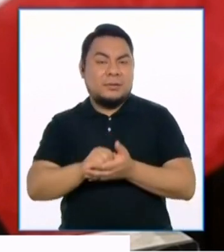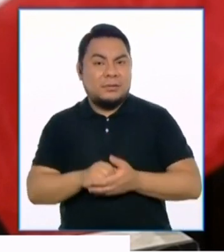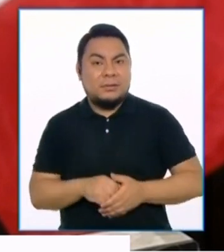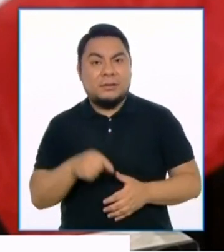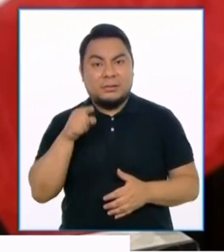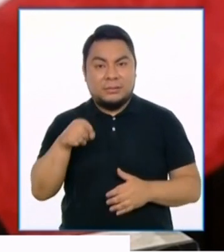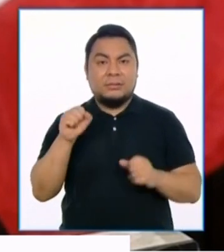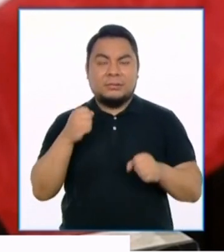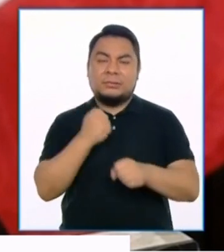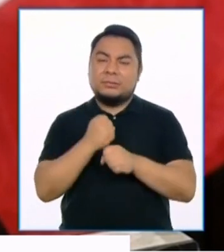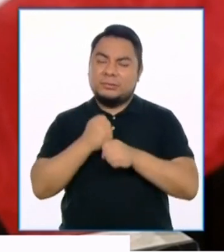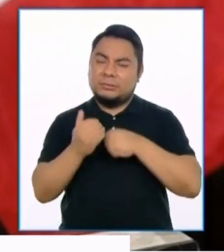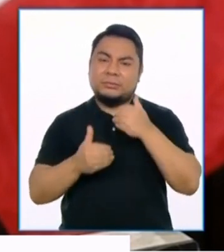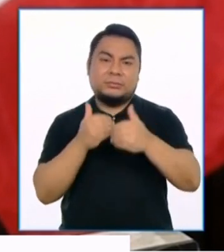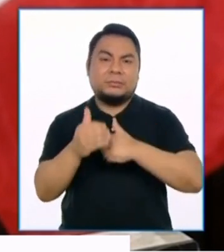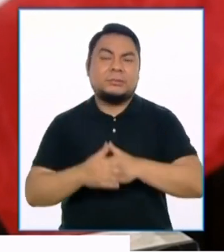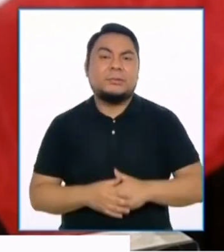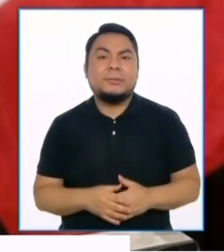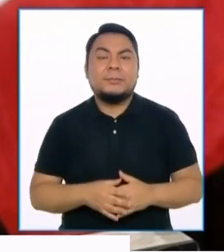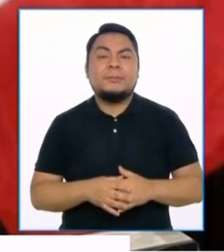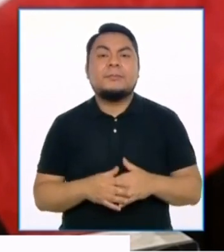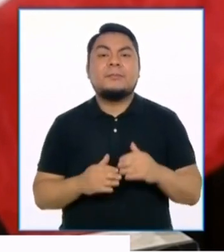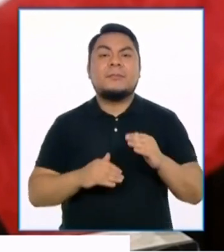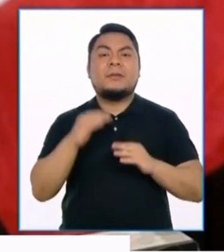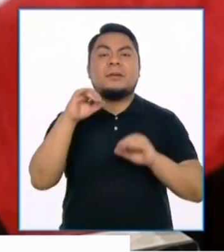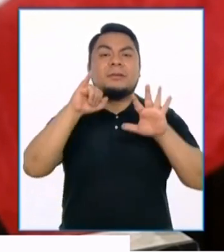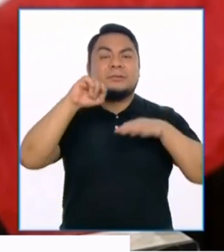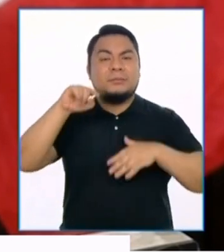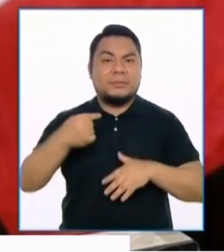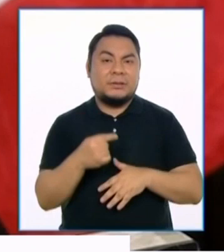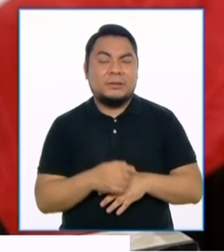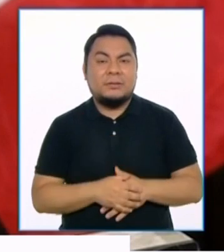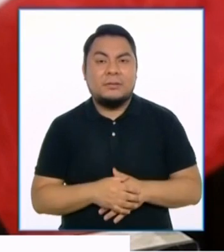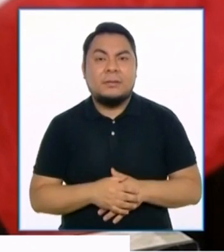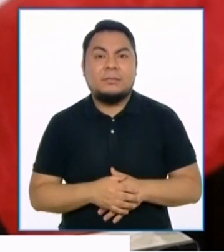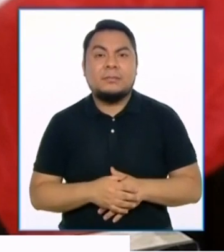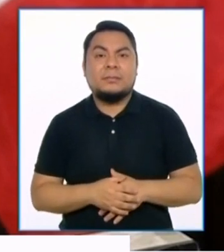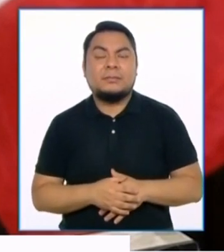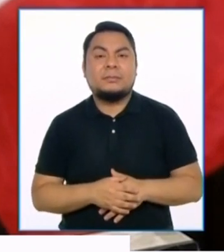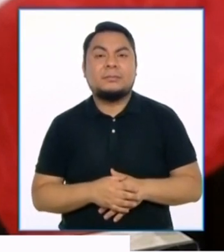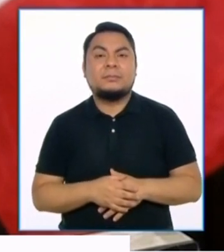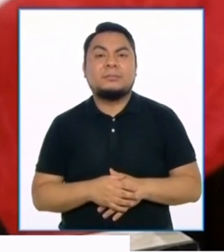sea, a ese nivel estamos trabajando. Más de